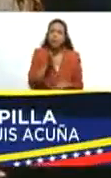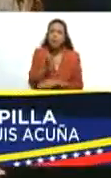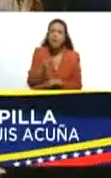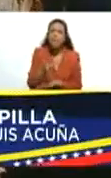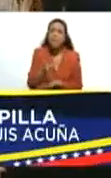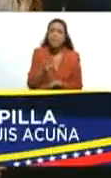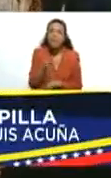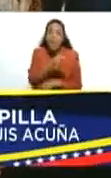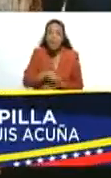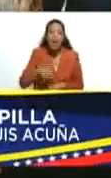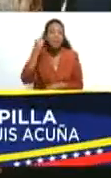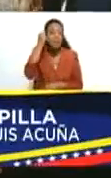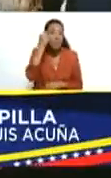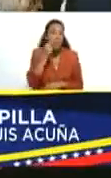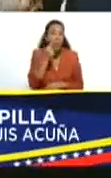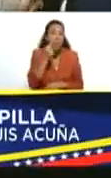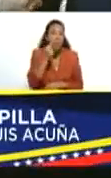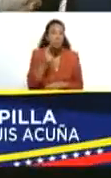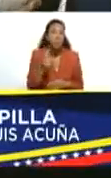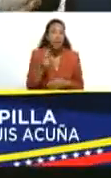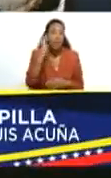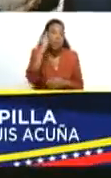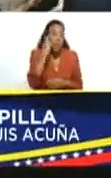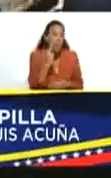la Plaza Bolívar de Cumaná.